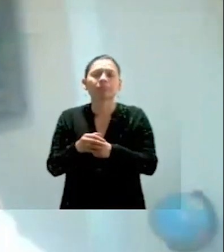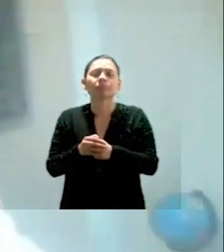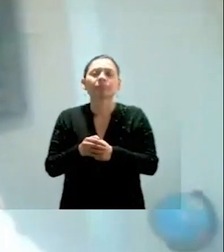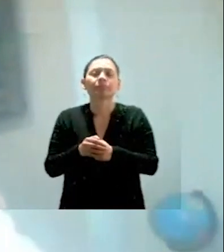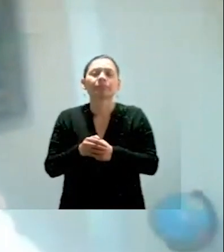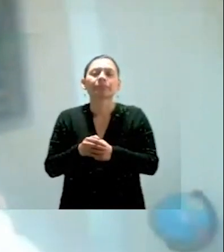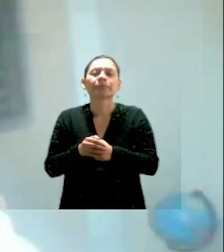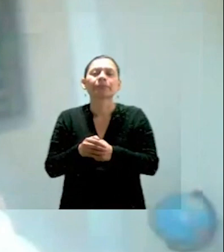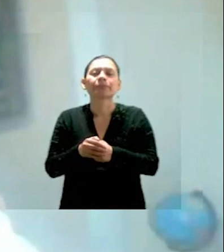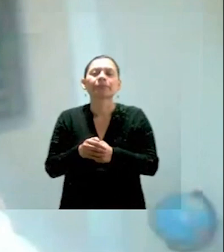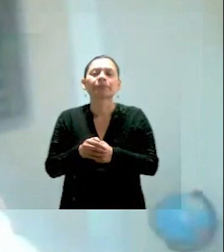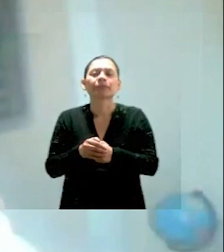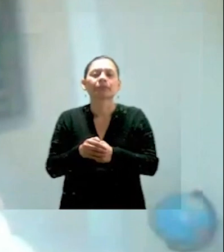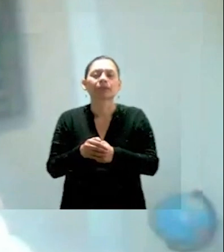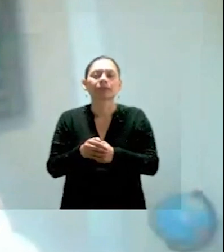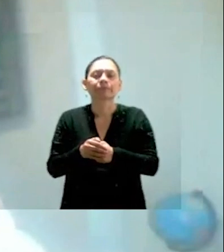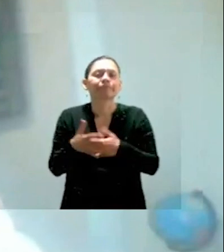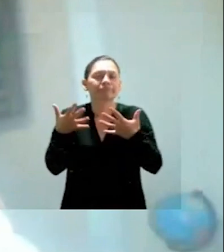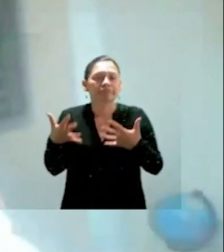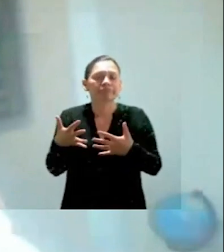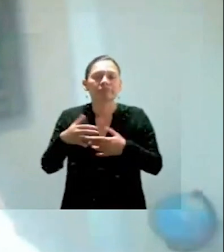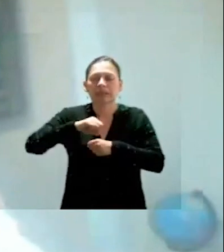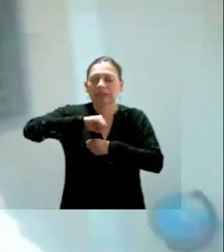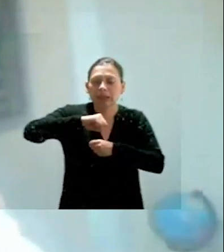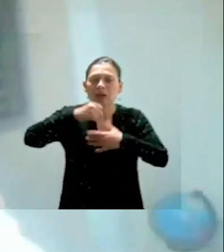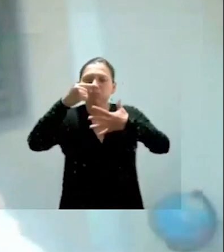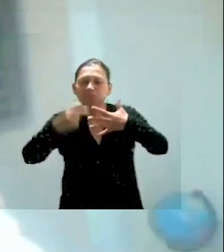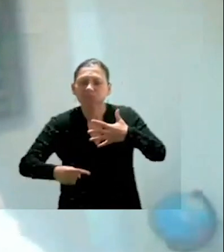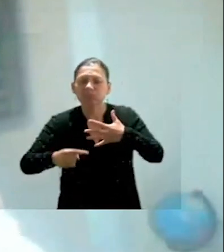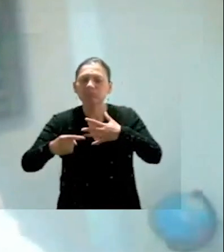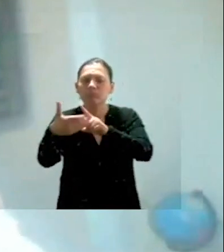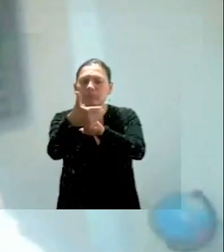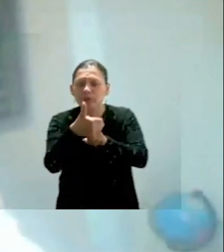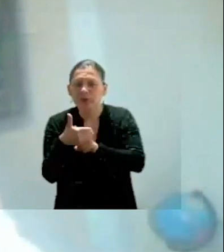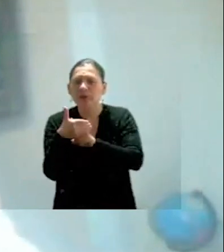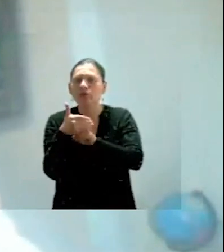y que cuyas circunstancias son las que generan la creación